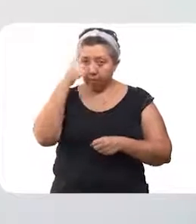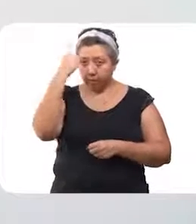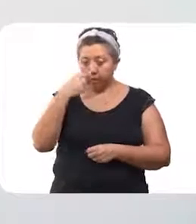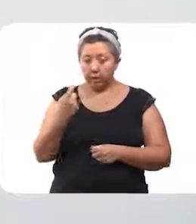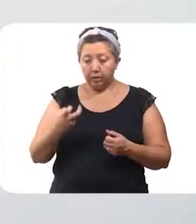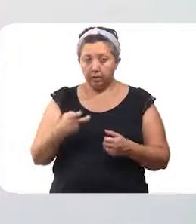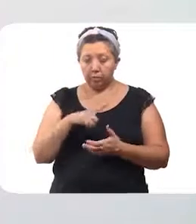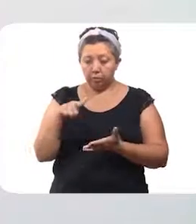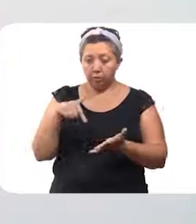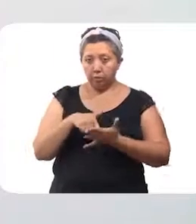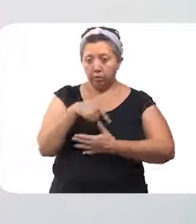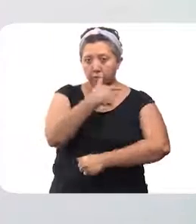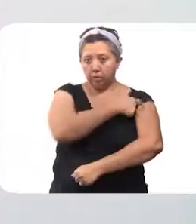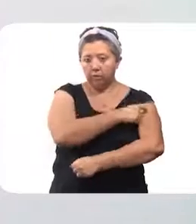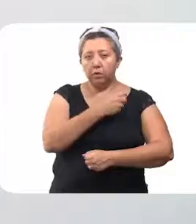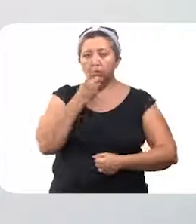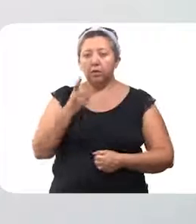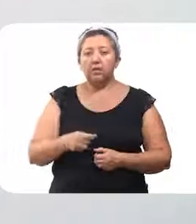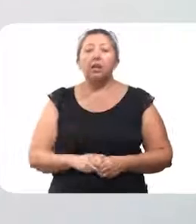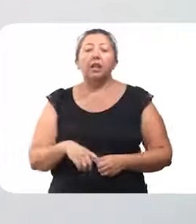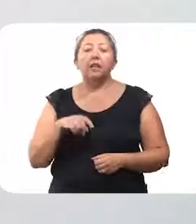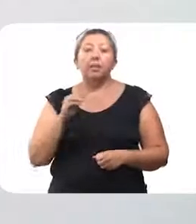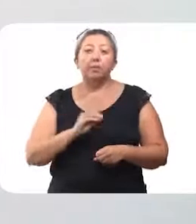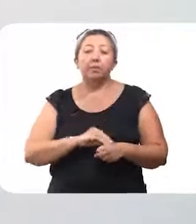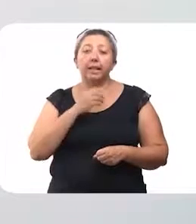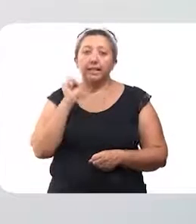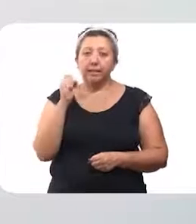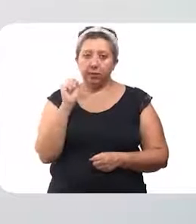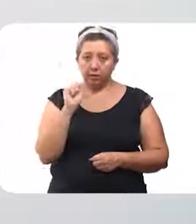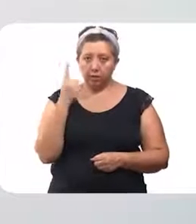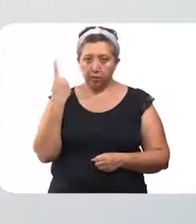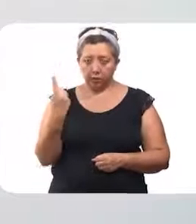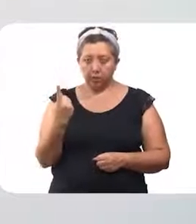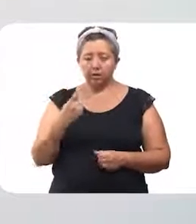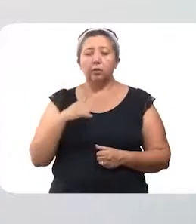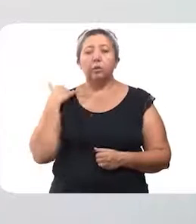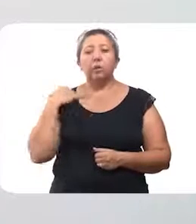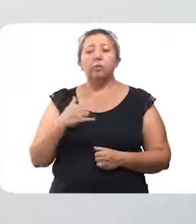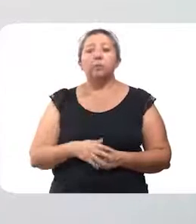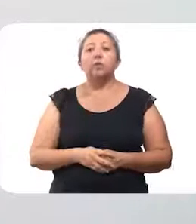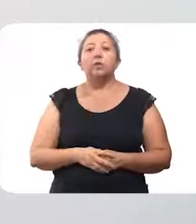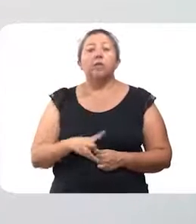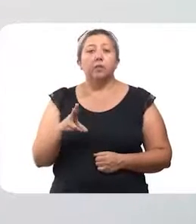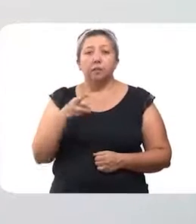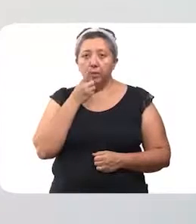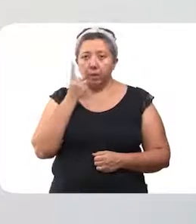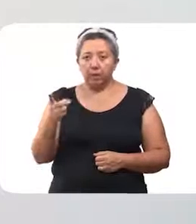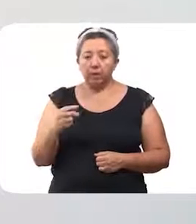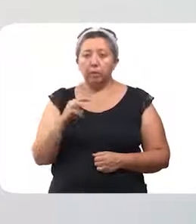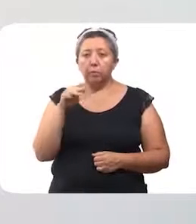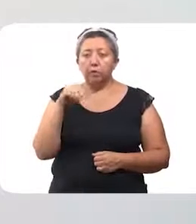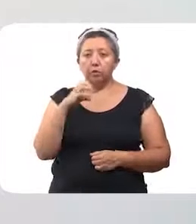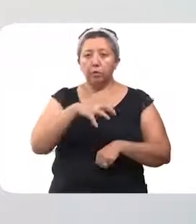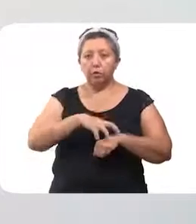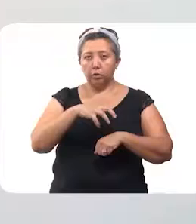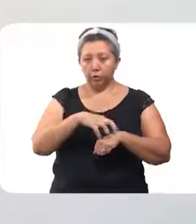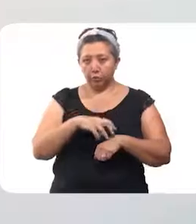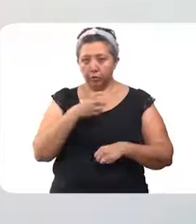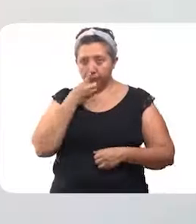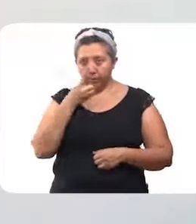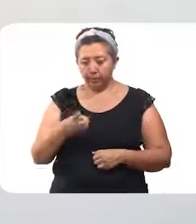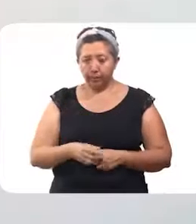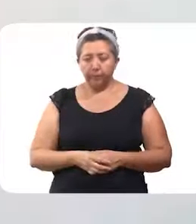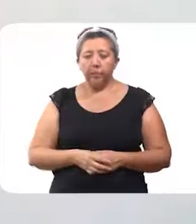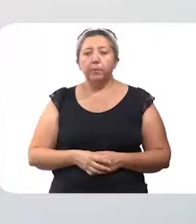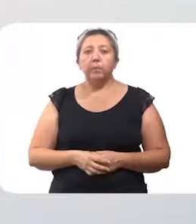llevar a cabo esta tarea son los macrocentros de vacunación habilitados en el Centro de Convenciones Yucatán Siglo XXI y el Multigimnasio Socorro Cerón de